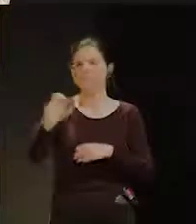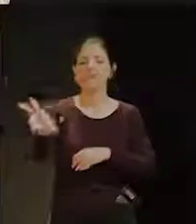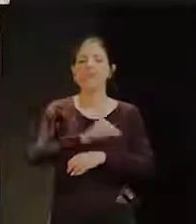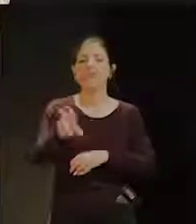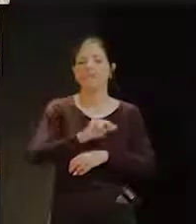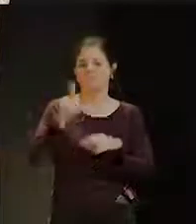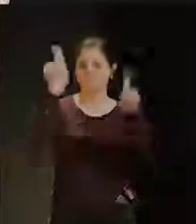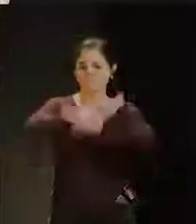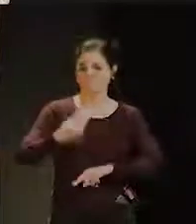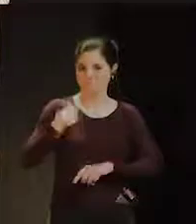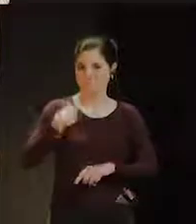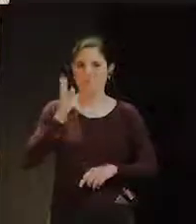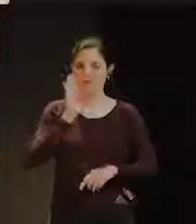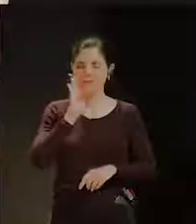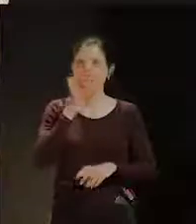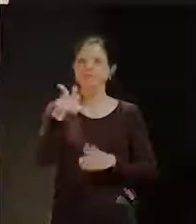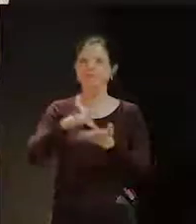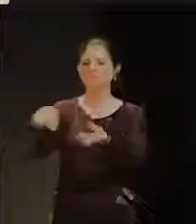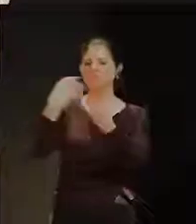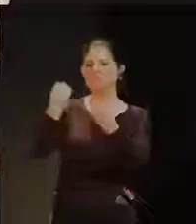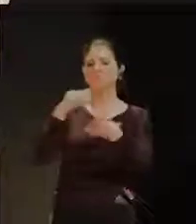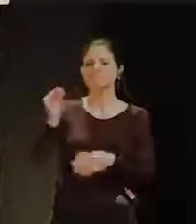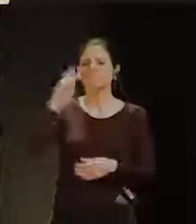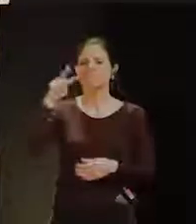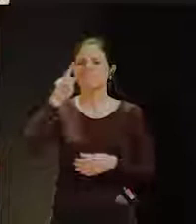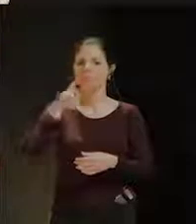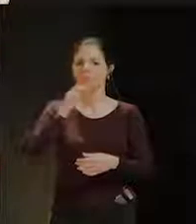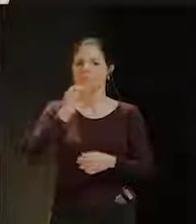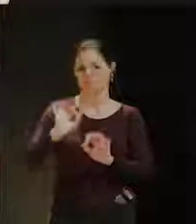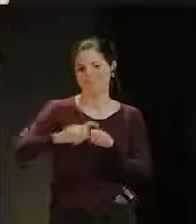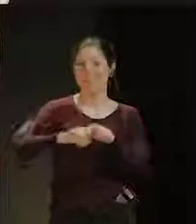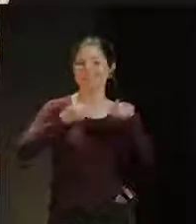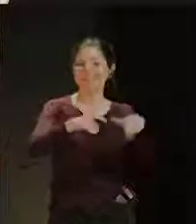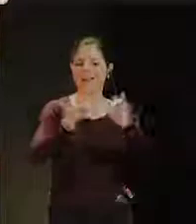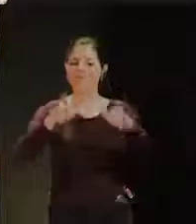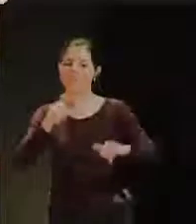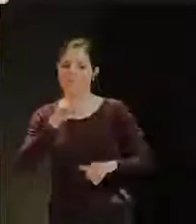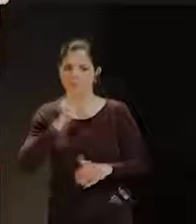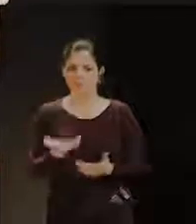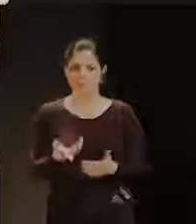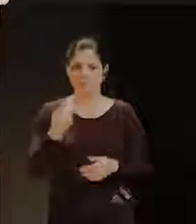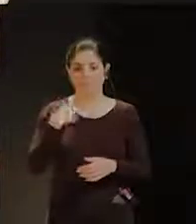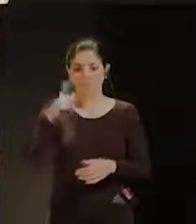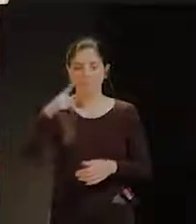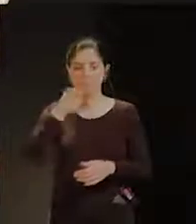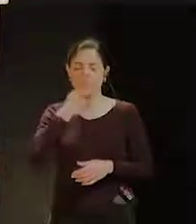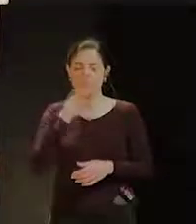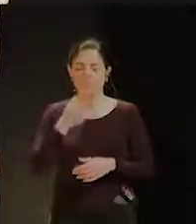compradores misteriosos que nos informan acerca de su experiencia en este tipo de salas y eventos en el Reino